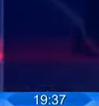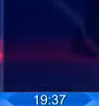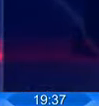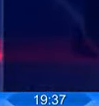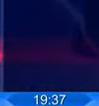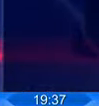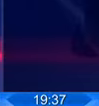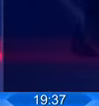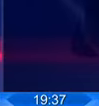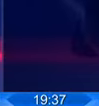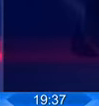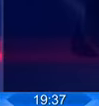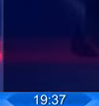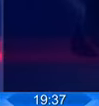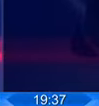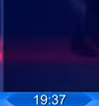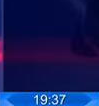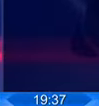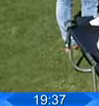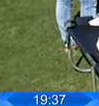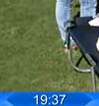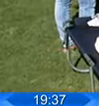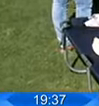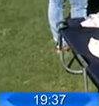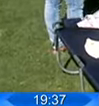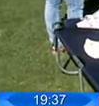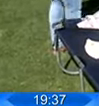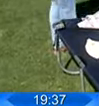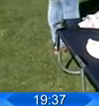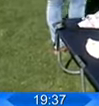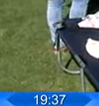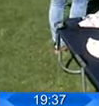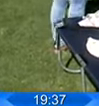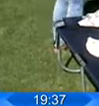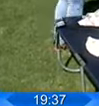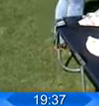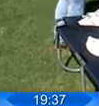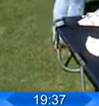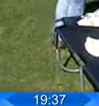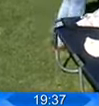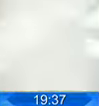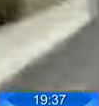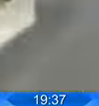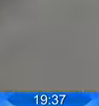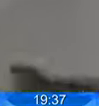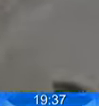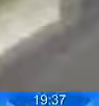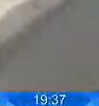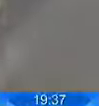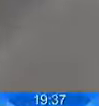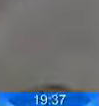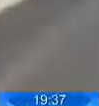098-1111-941. Con Melissa Ordóñez, directora de Fundipop, informó Sofía Vintimilla.